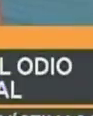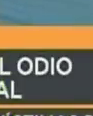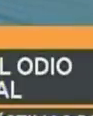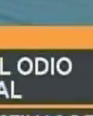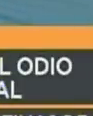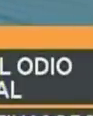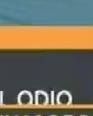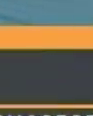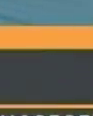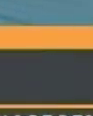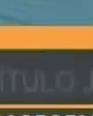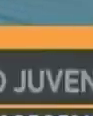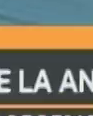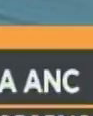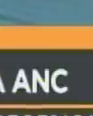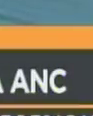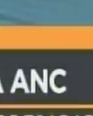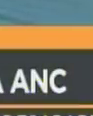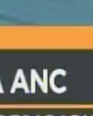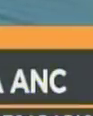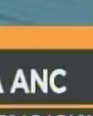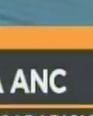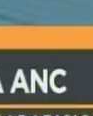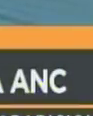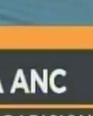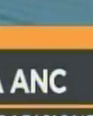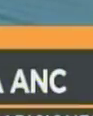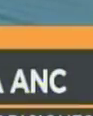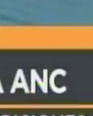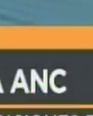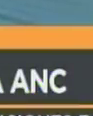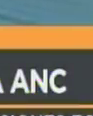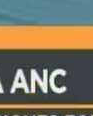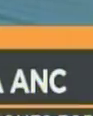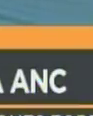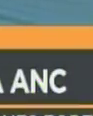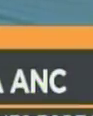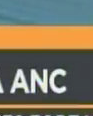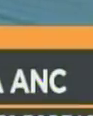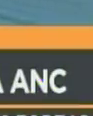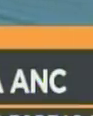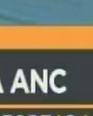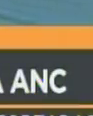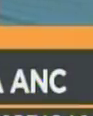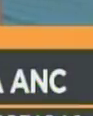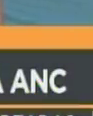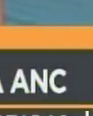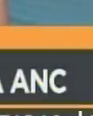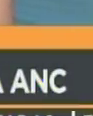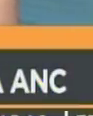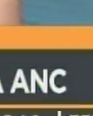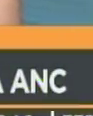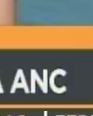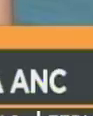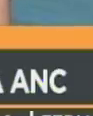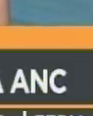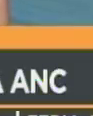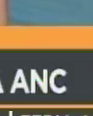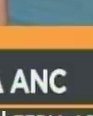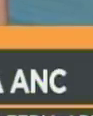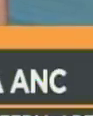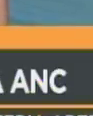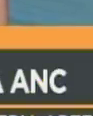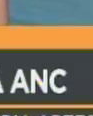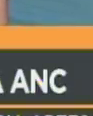energía suficiente para defender a Venezuela. Tienen el espíritu colmado de patria para defender a